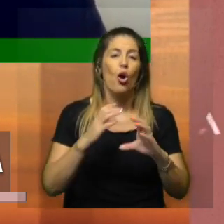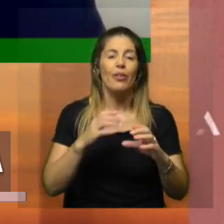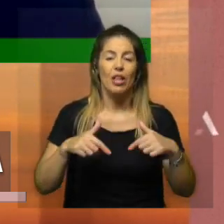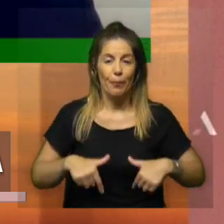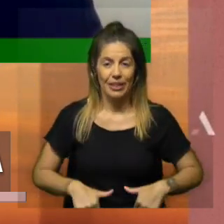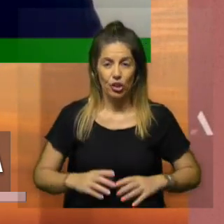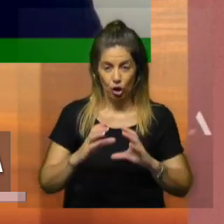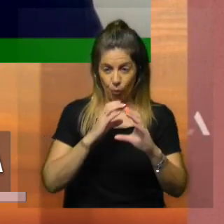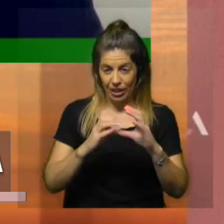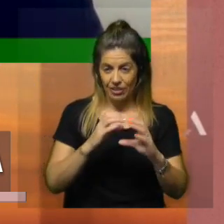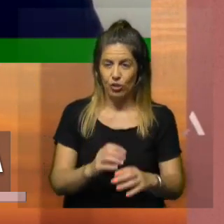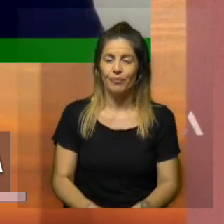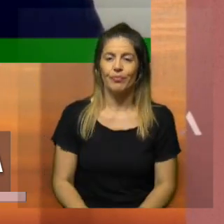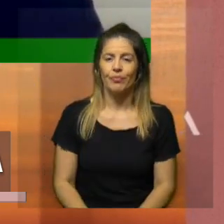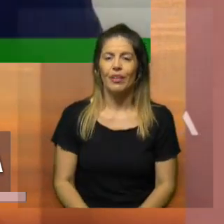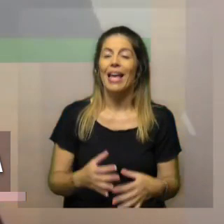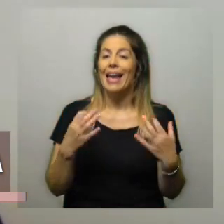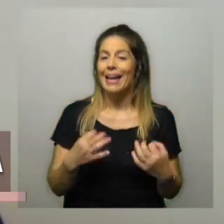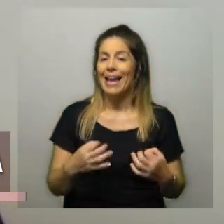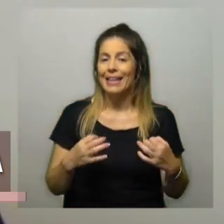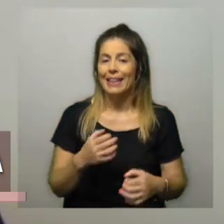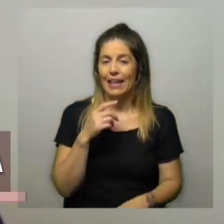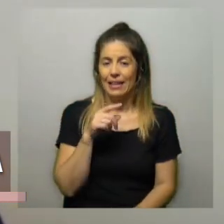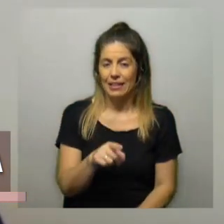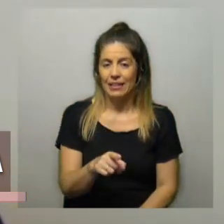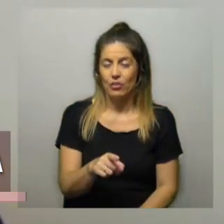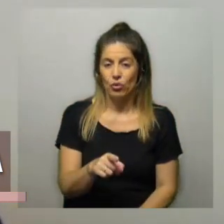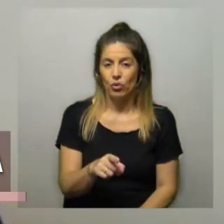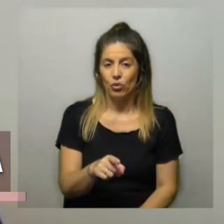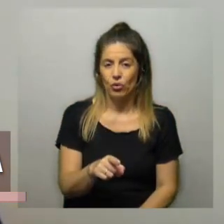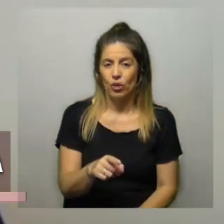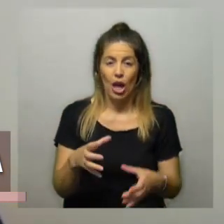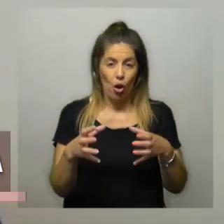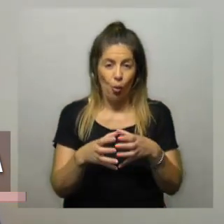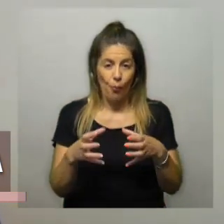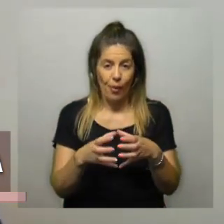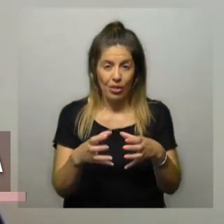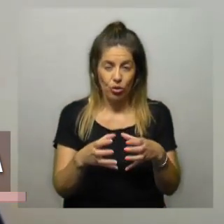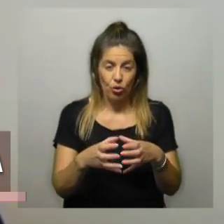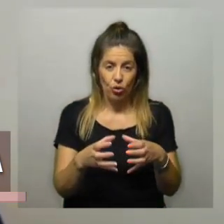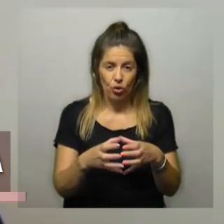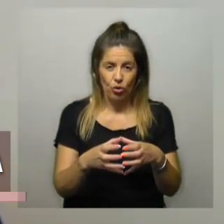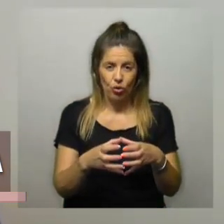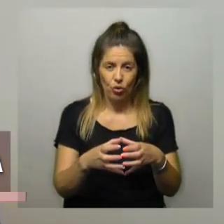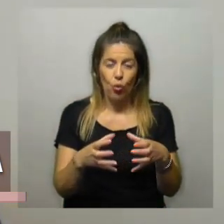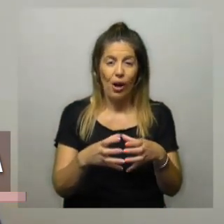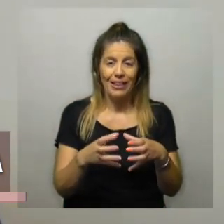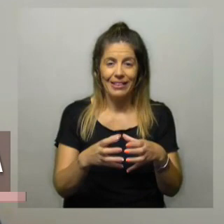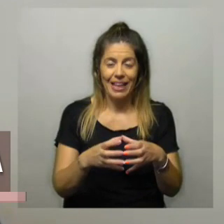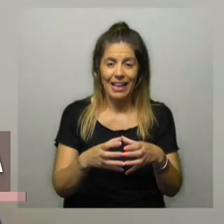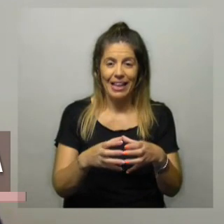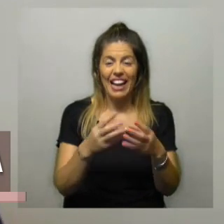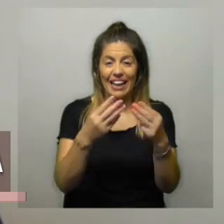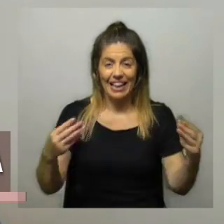ministro de Comunicaciones. En realidad eso es el comando conjunto, es el cuartel general del ejército